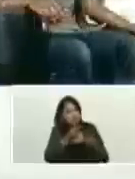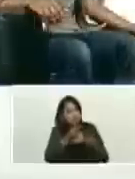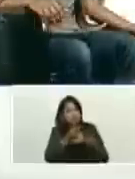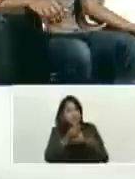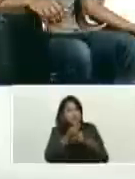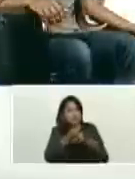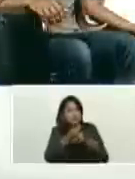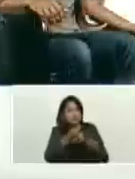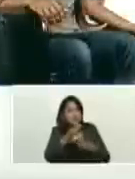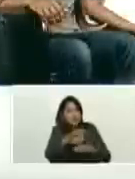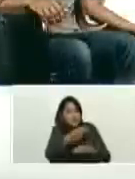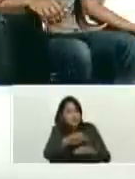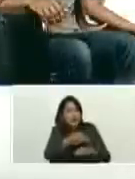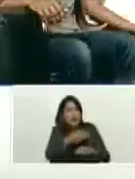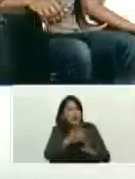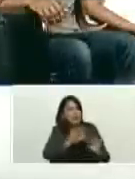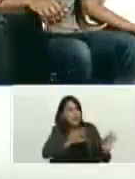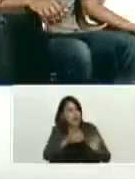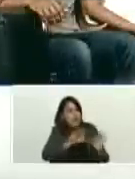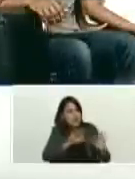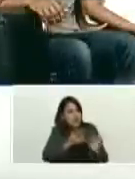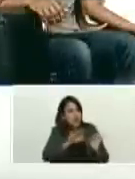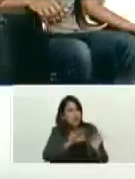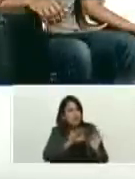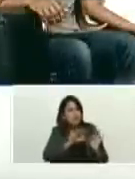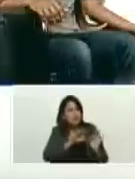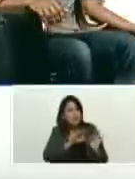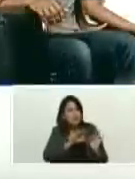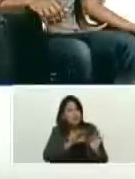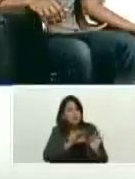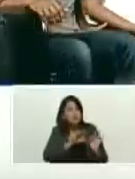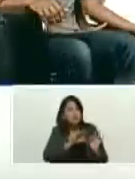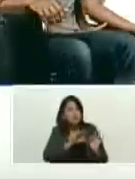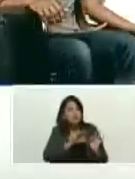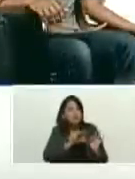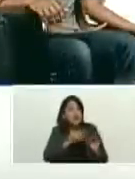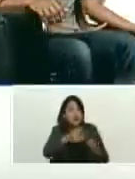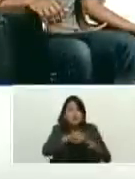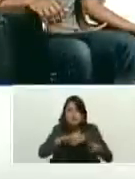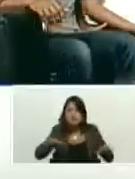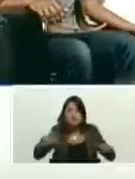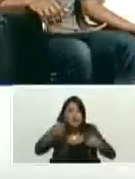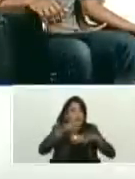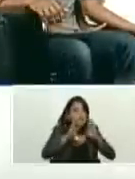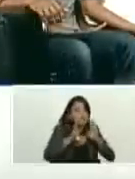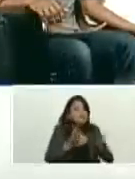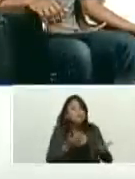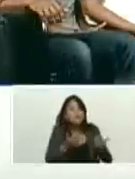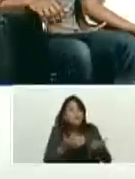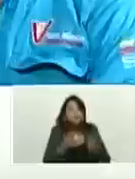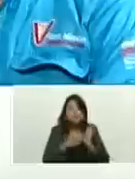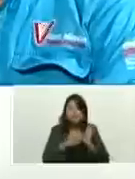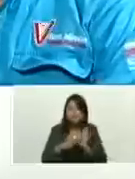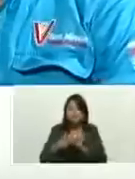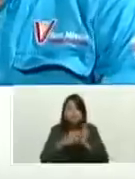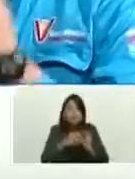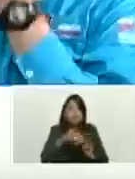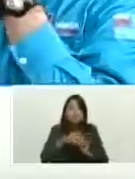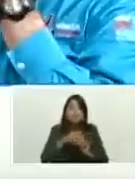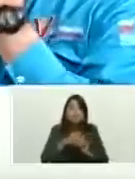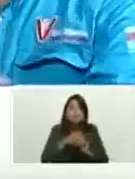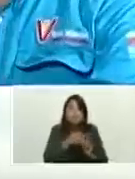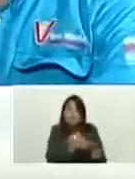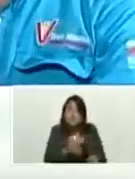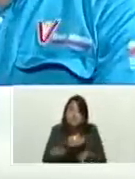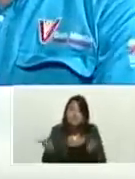teatrales, en la comunidad con la gente, atender a los niños, a las niñas, los buenos ejemplos, a la